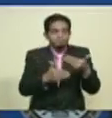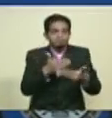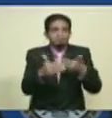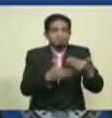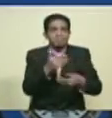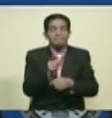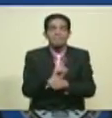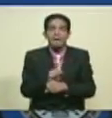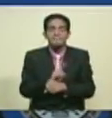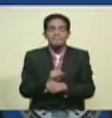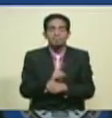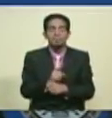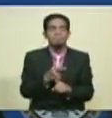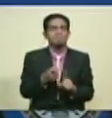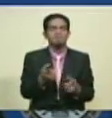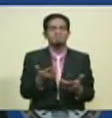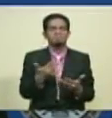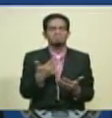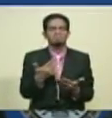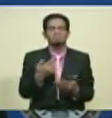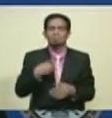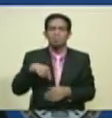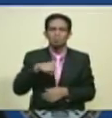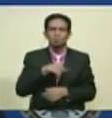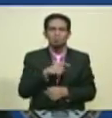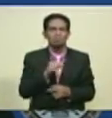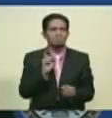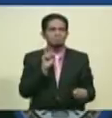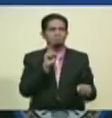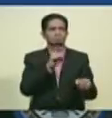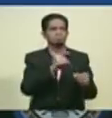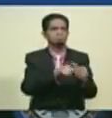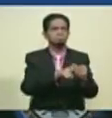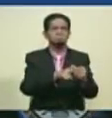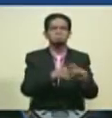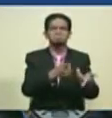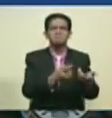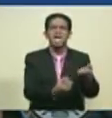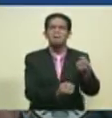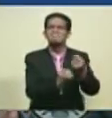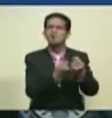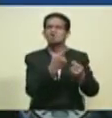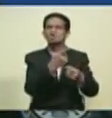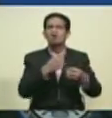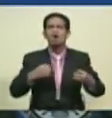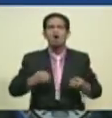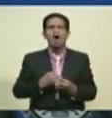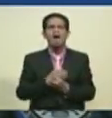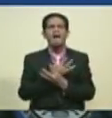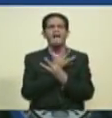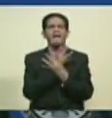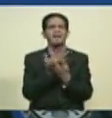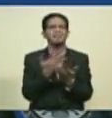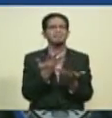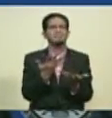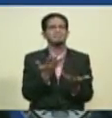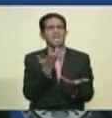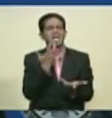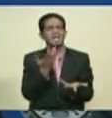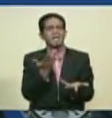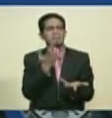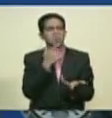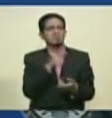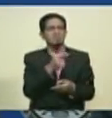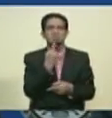Pero nosotros no podemos seguir bajo el amparo de una organización supuestamente multilateral, que supuestamente